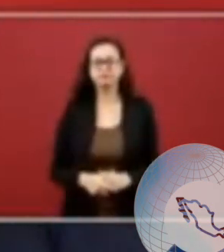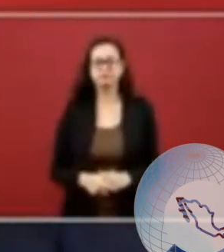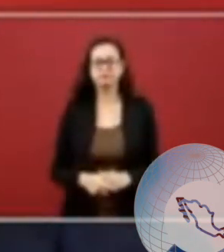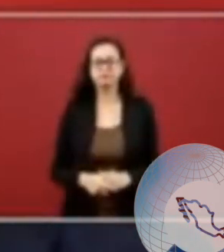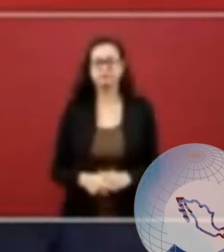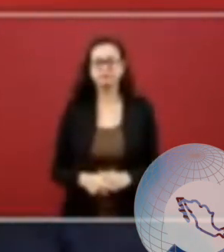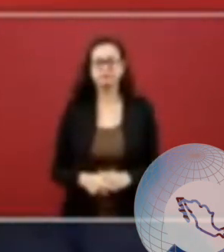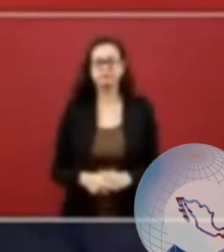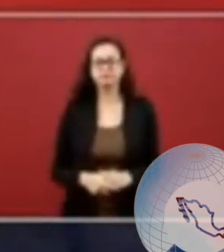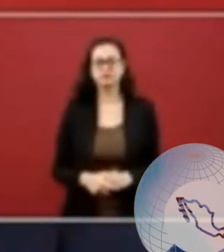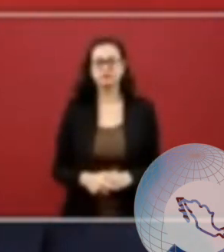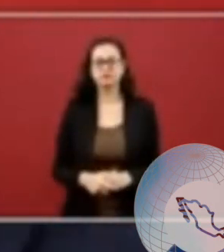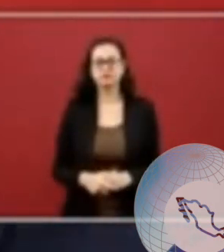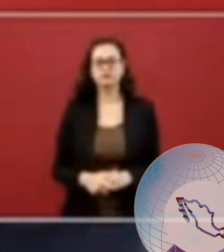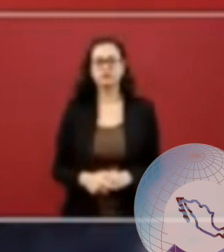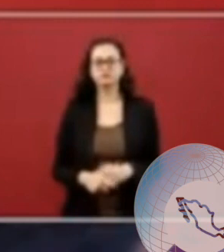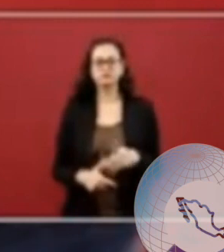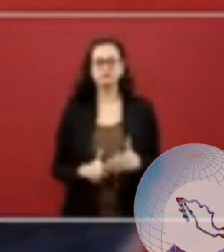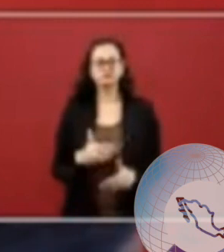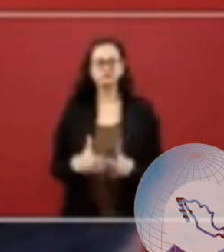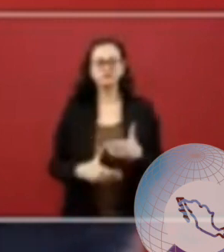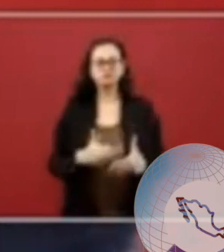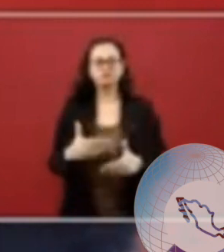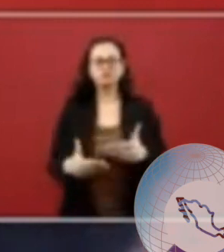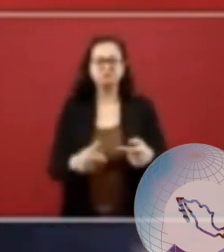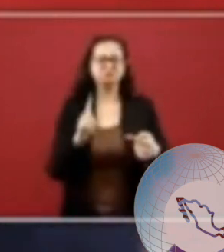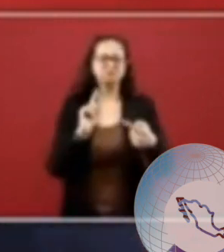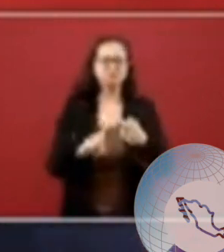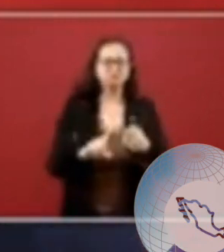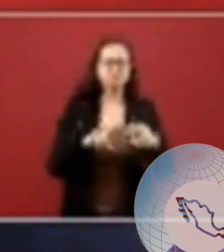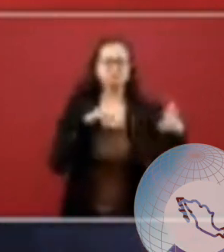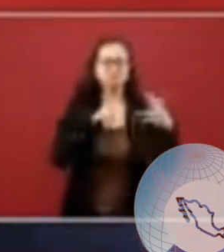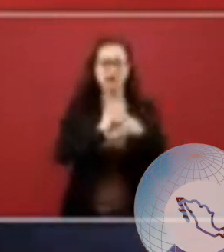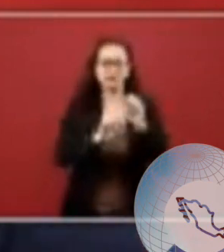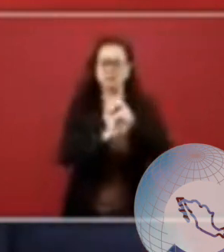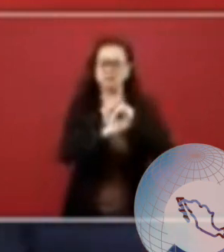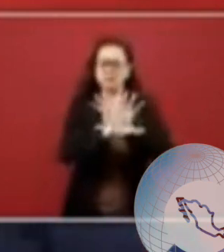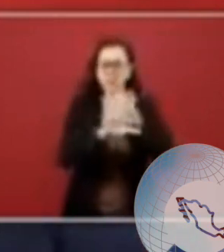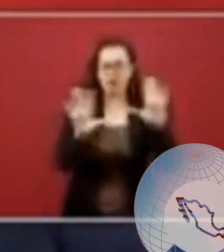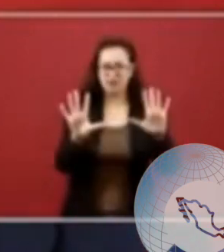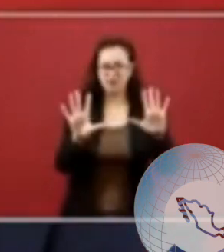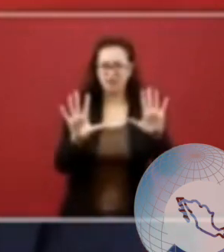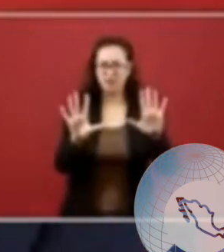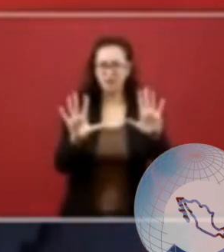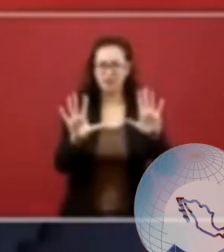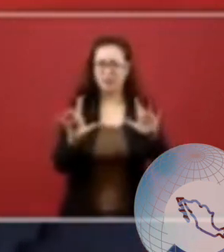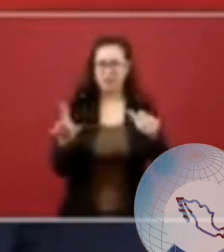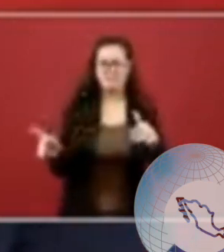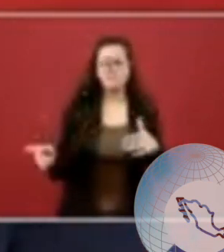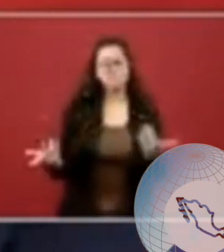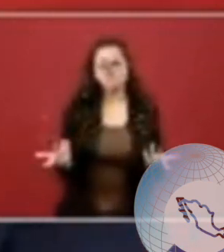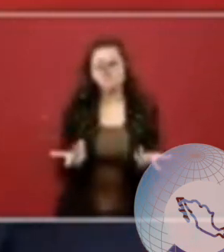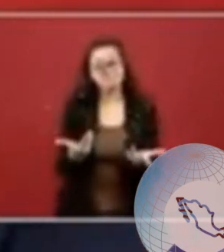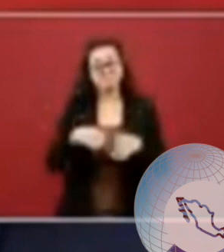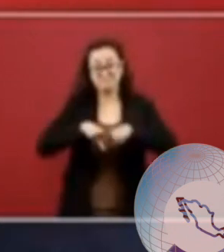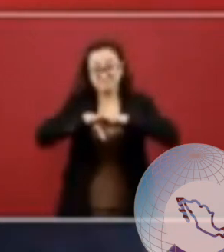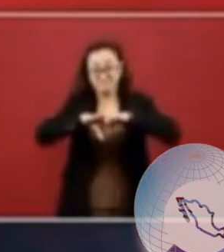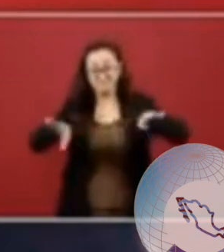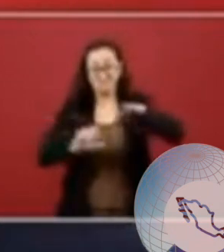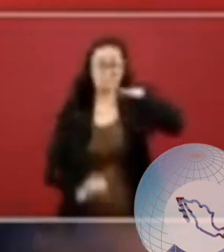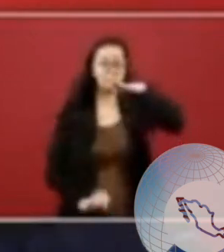Lo demás, pues es la transparencia, que ya dijimos, es la regla de oro de la